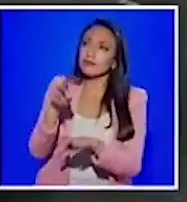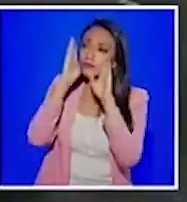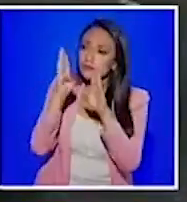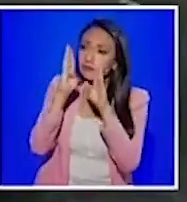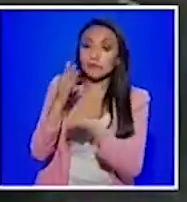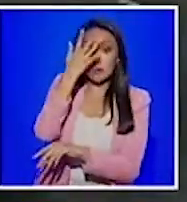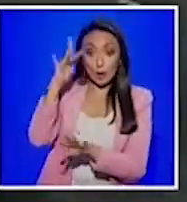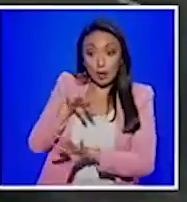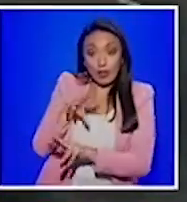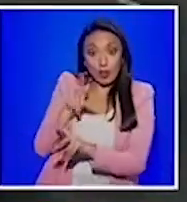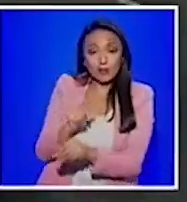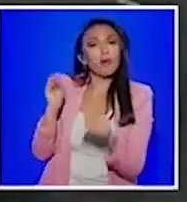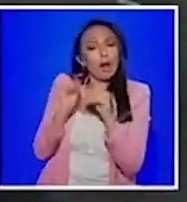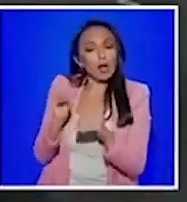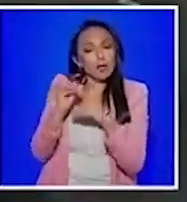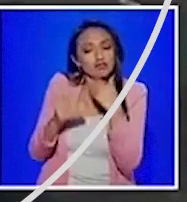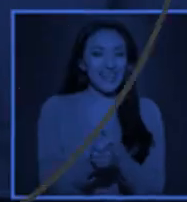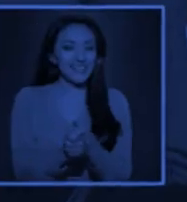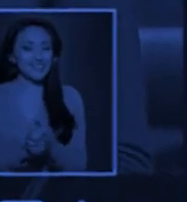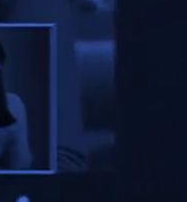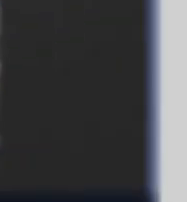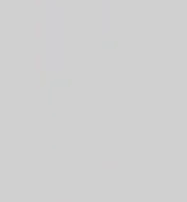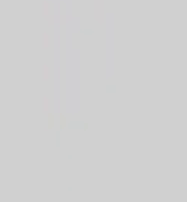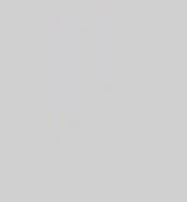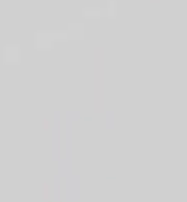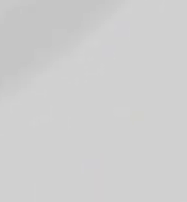delincuente sigue ganando terreno en la ciudad